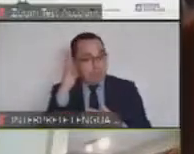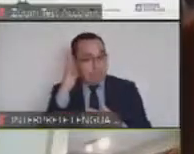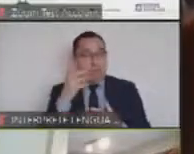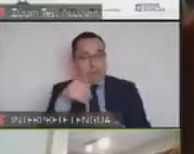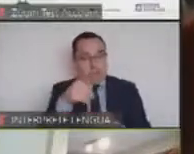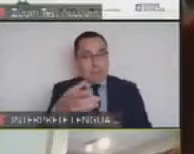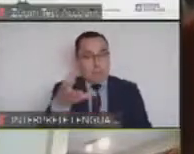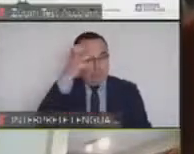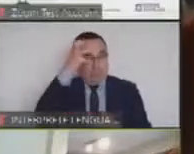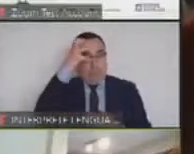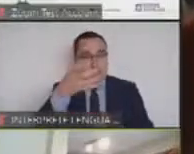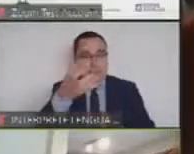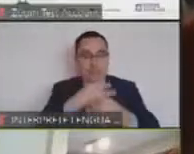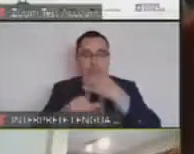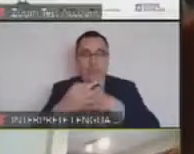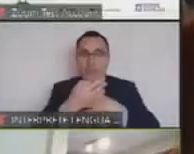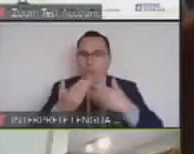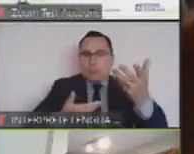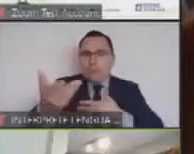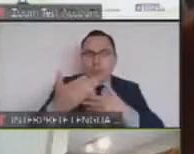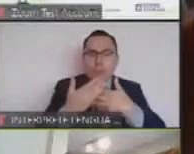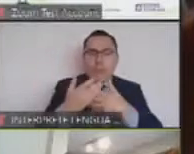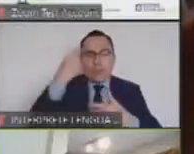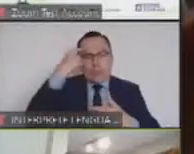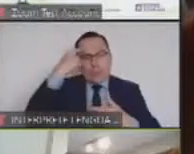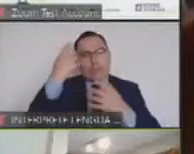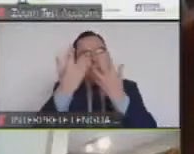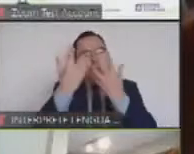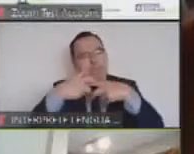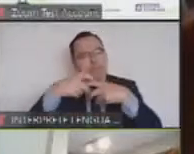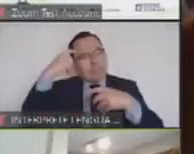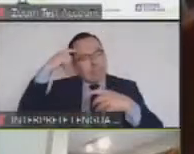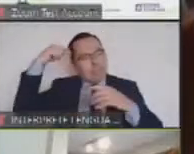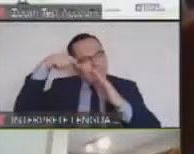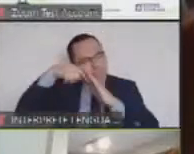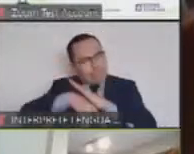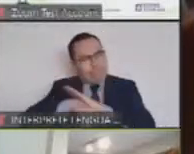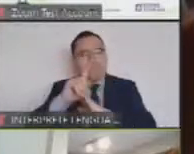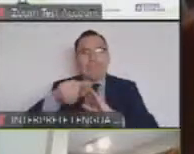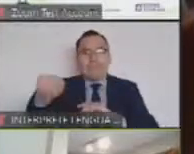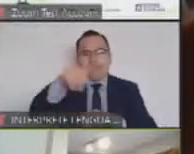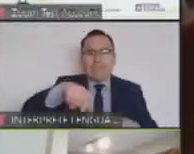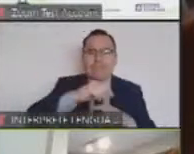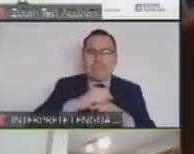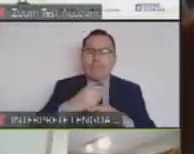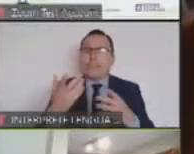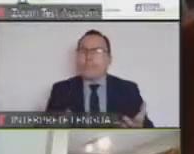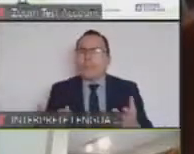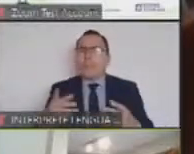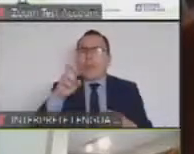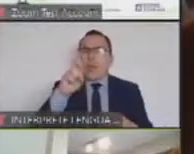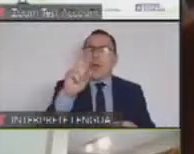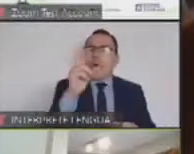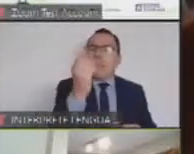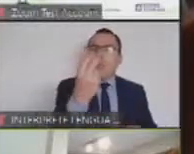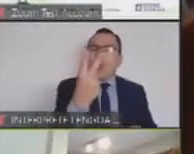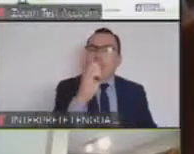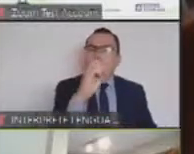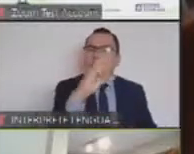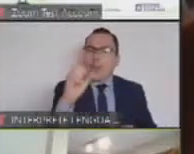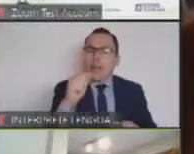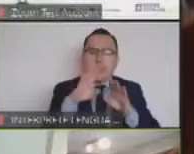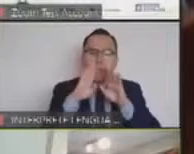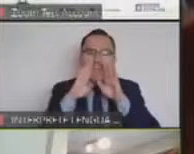y reflexionar sobre la probidad y transparencia de la judicatura. La probidad y la transparencia